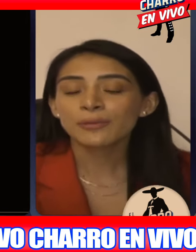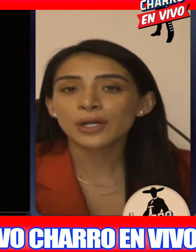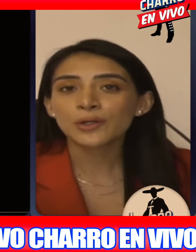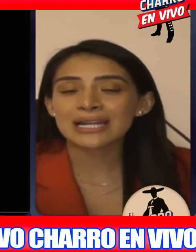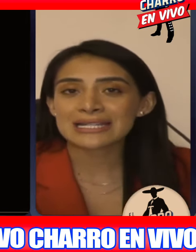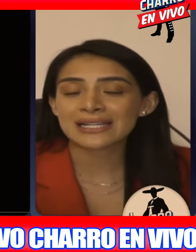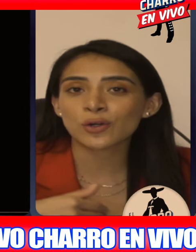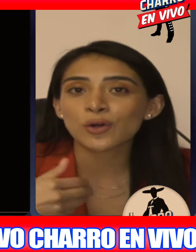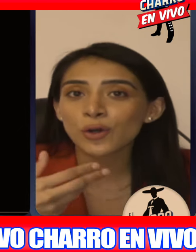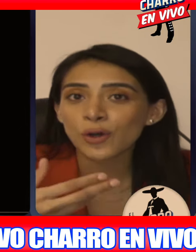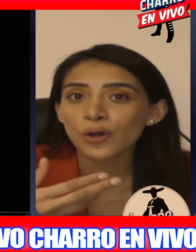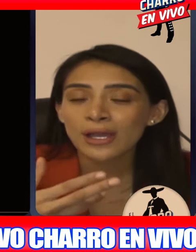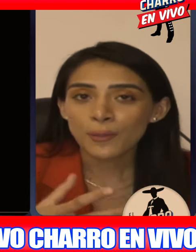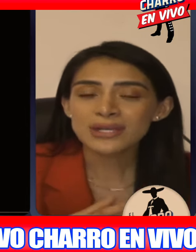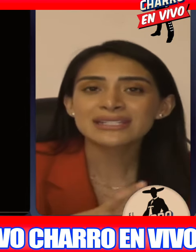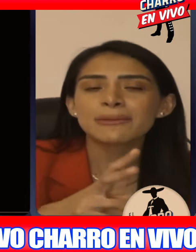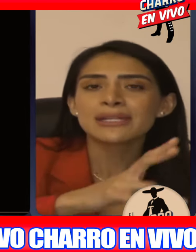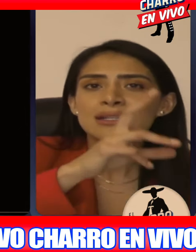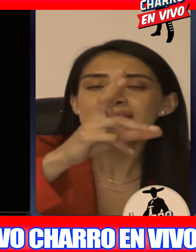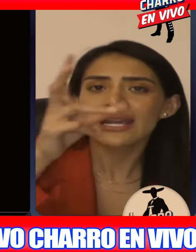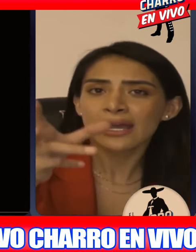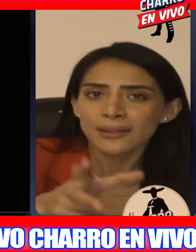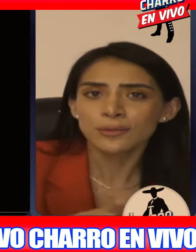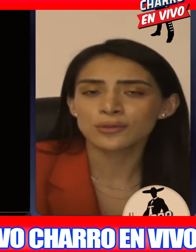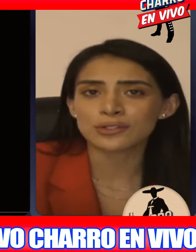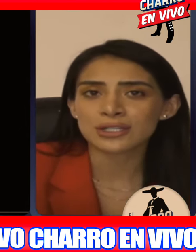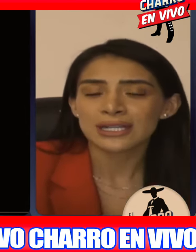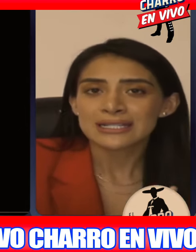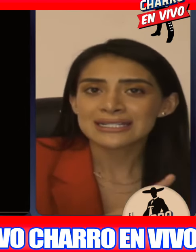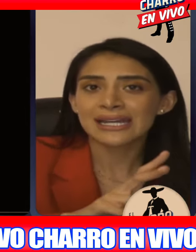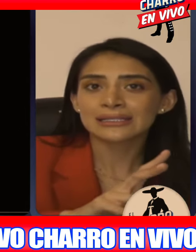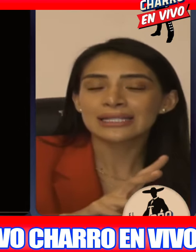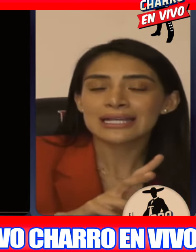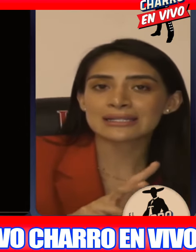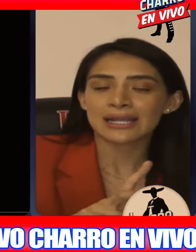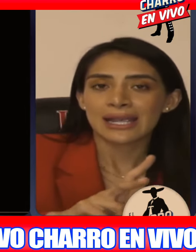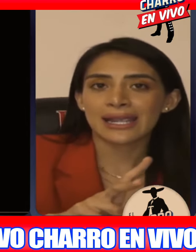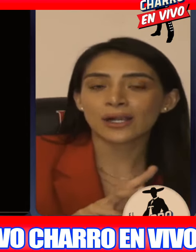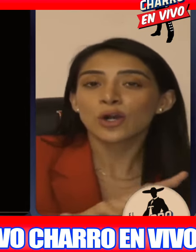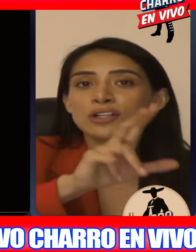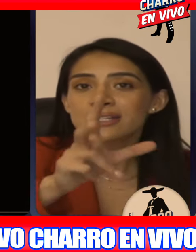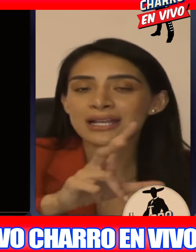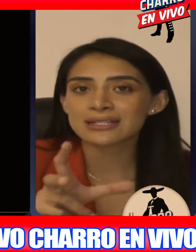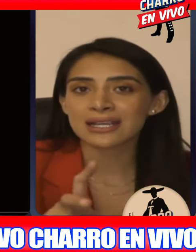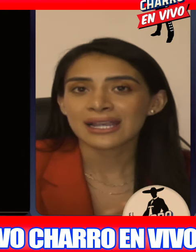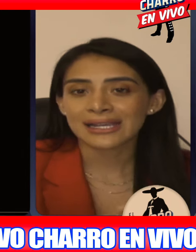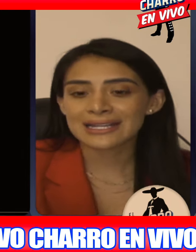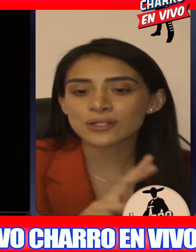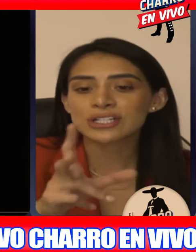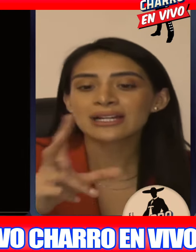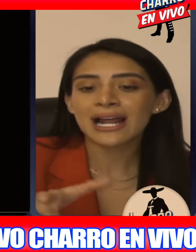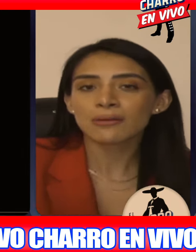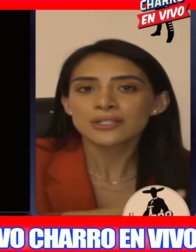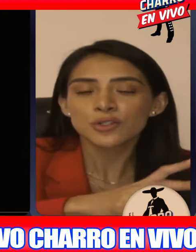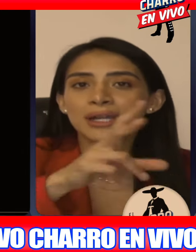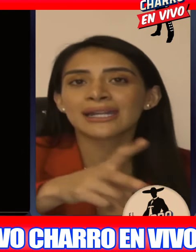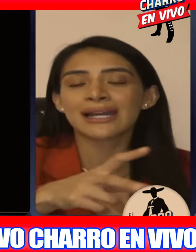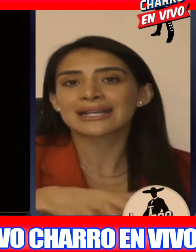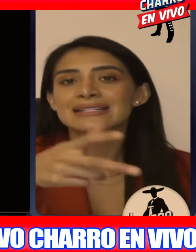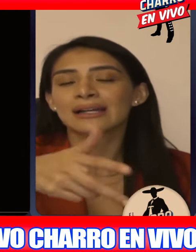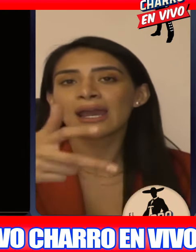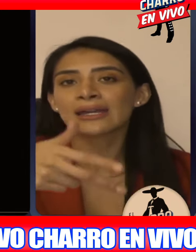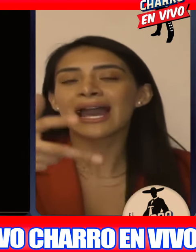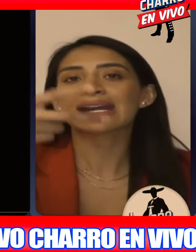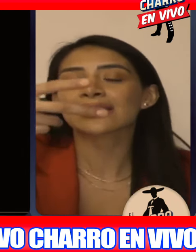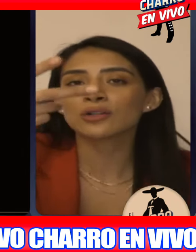Y bueno, les enojó pues que evidenciáramos ciertas cosas que Xochitl Gálvez no quería